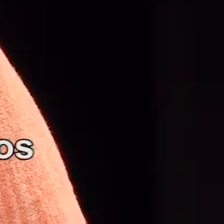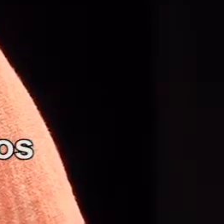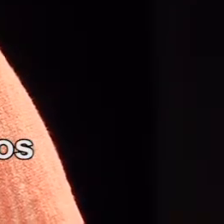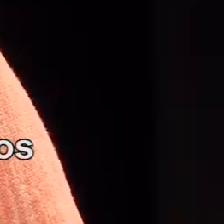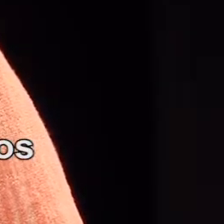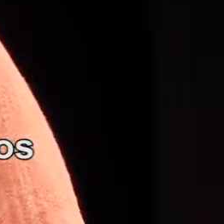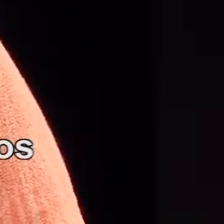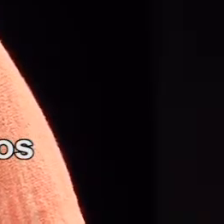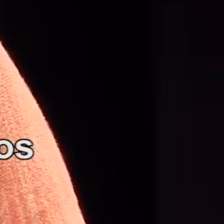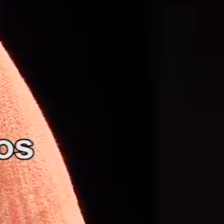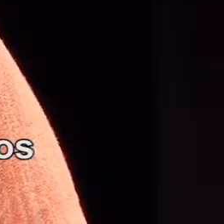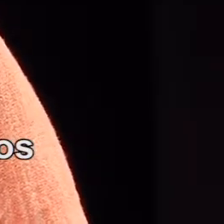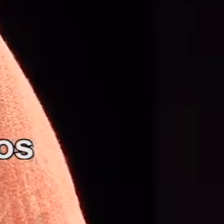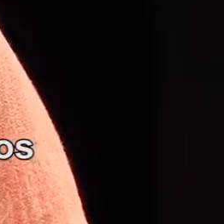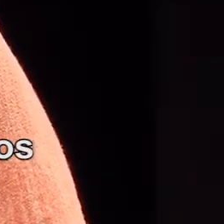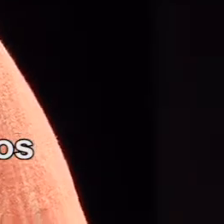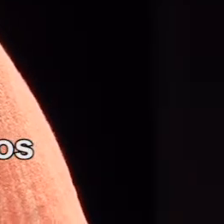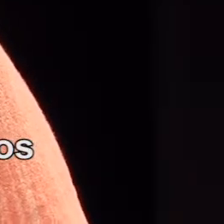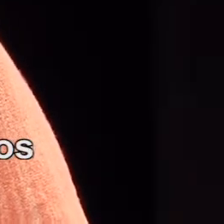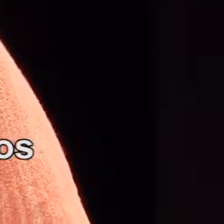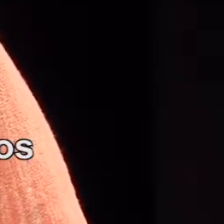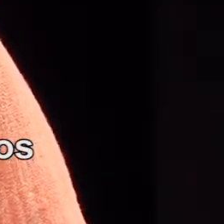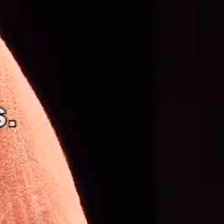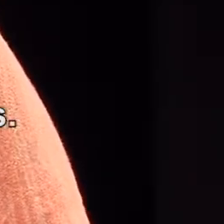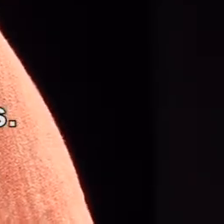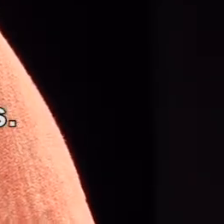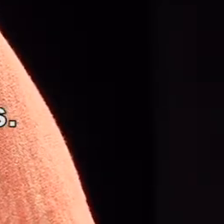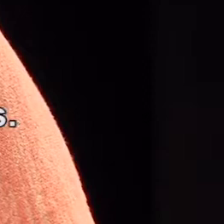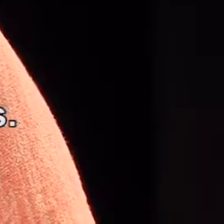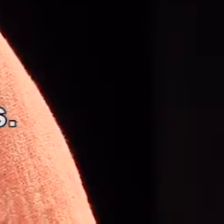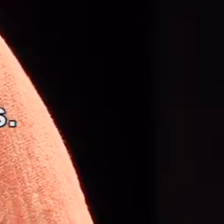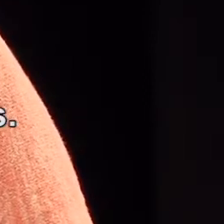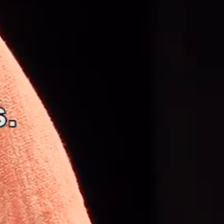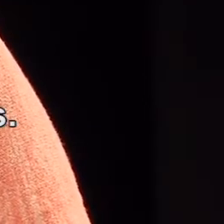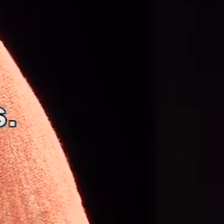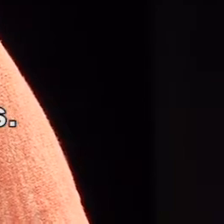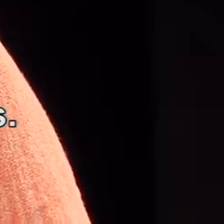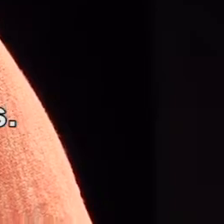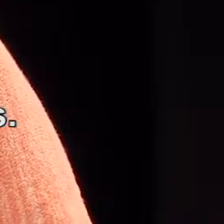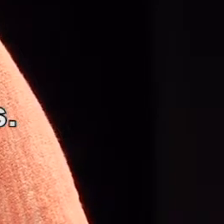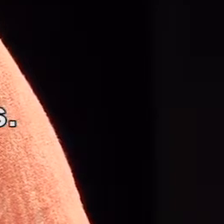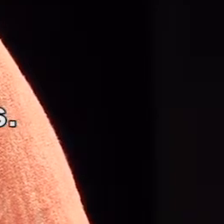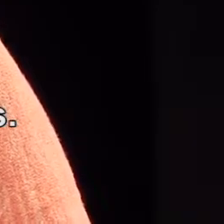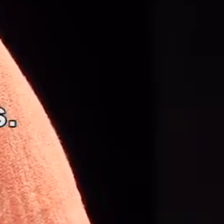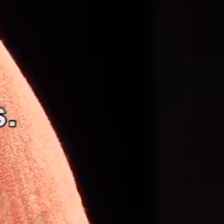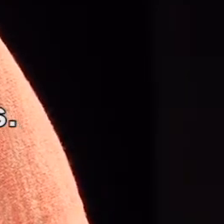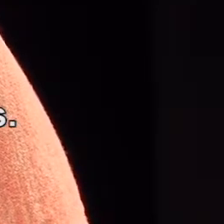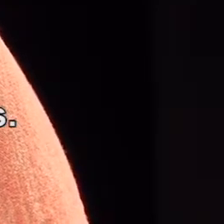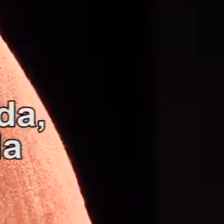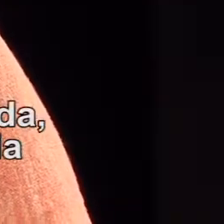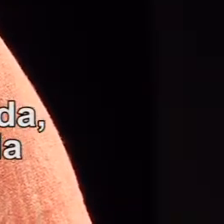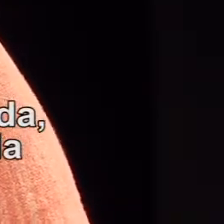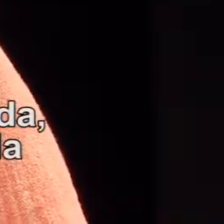Damos por supuesto que la gente ya sabe, que ya sabemos cómo ser ciudadanos y ciudadanas, y nada más lejos de la